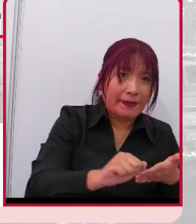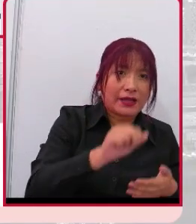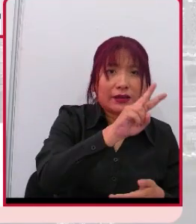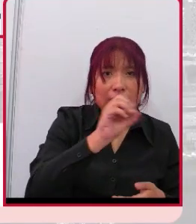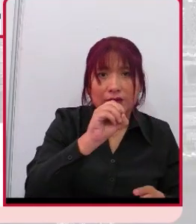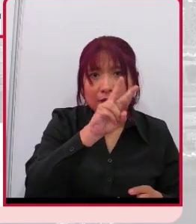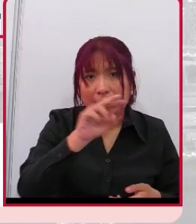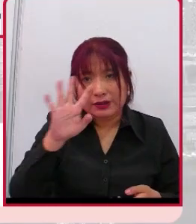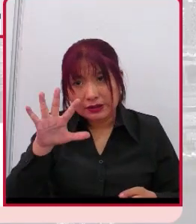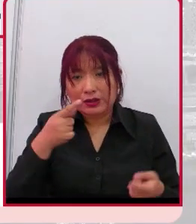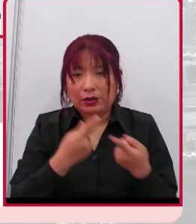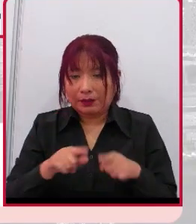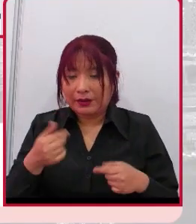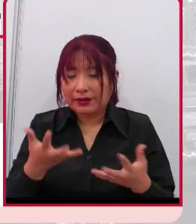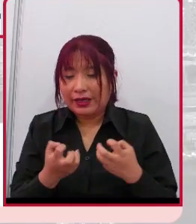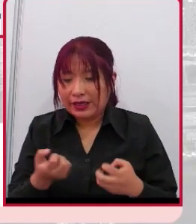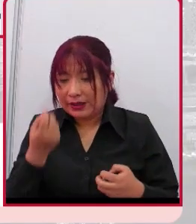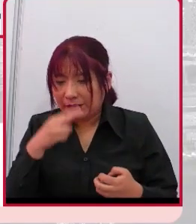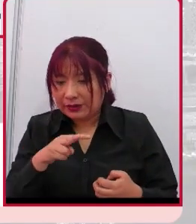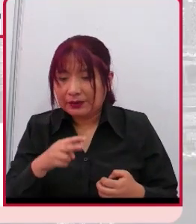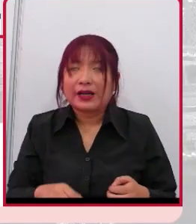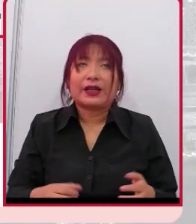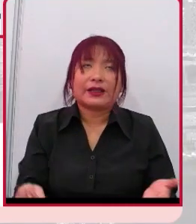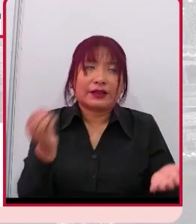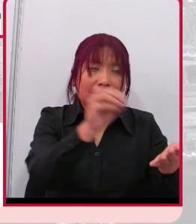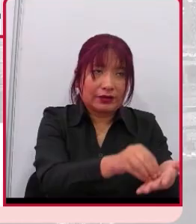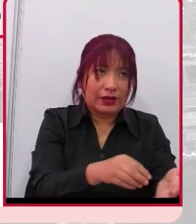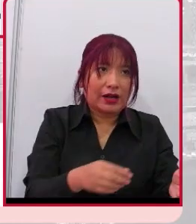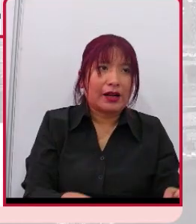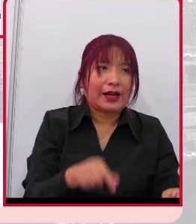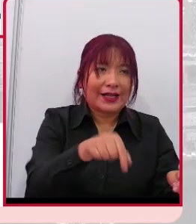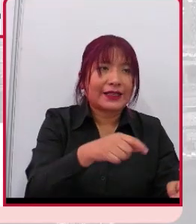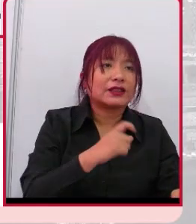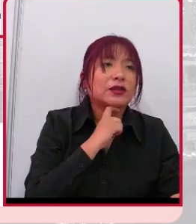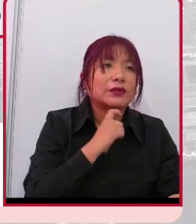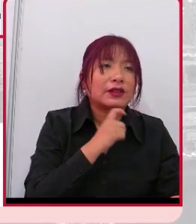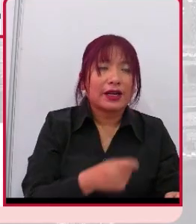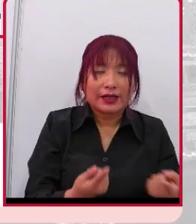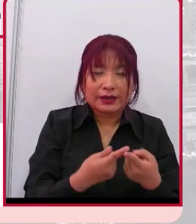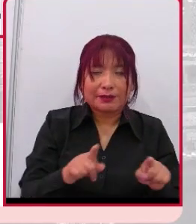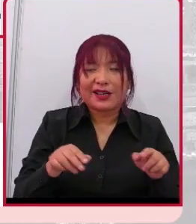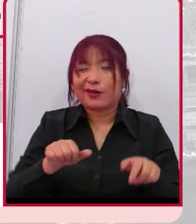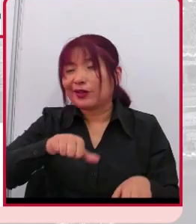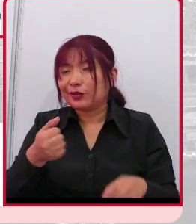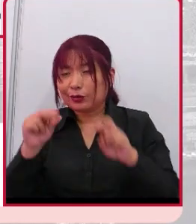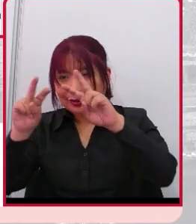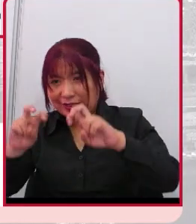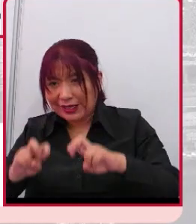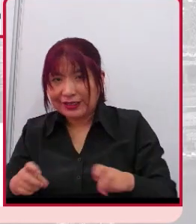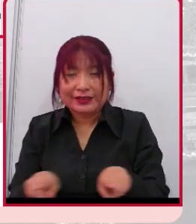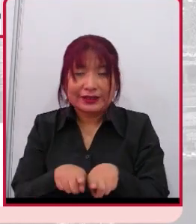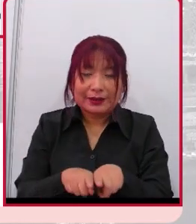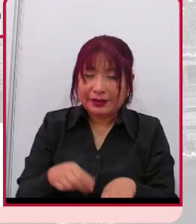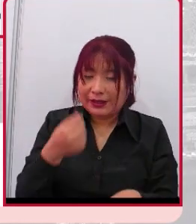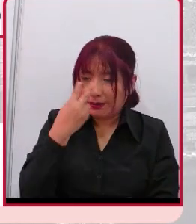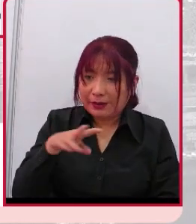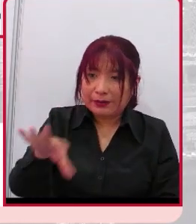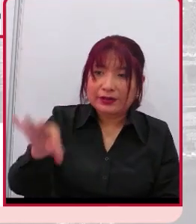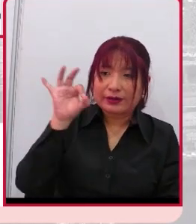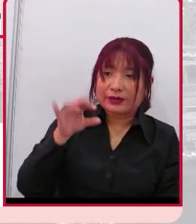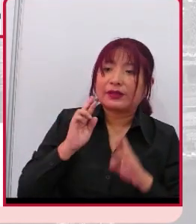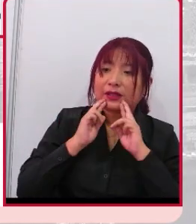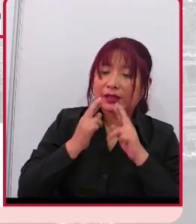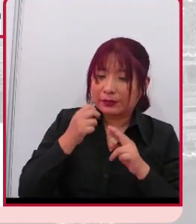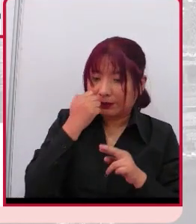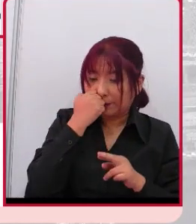era aplicarla con estos minerales. Por otro lado, en el análisis mineralógico también encontramos que al revés, con la disminución